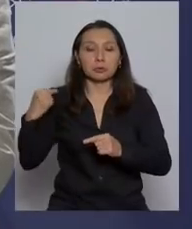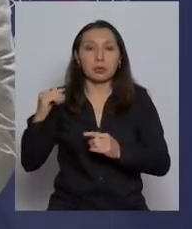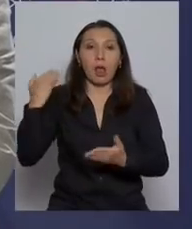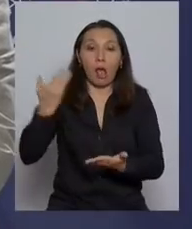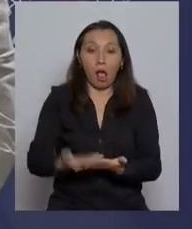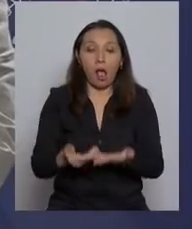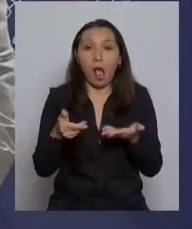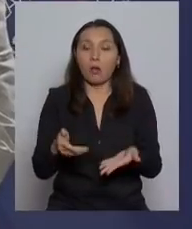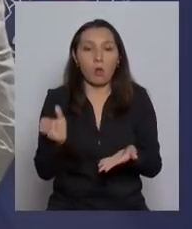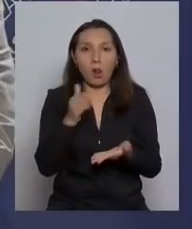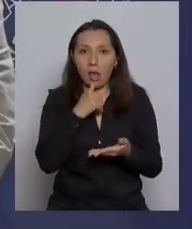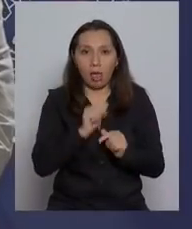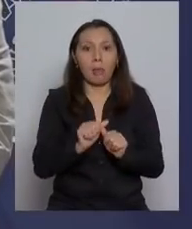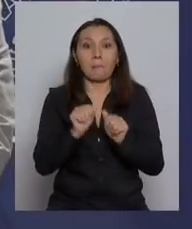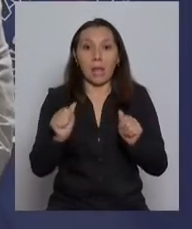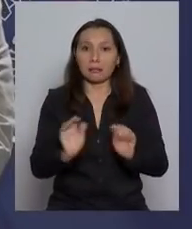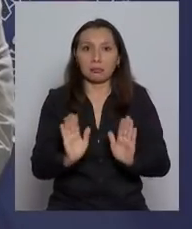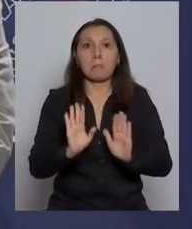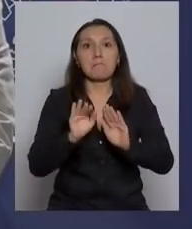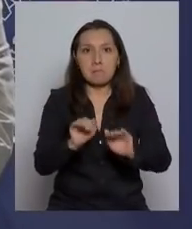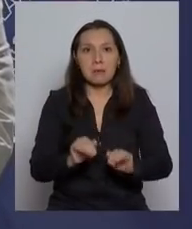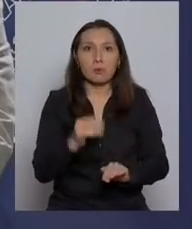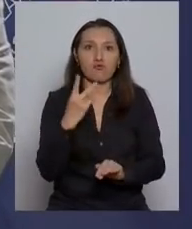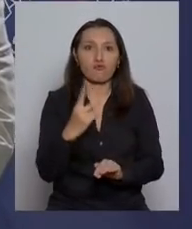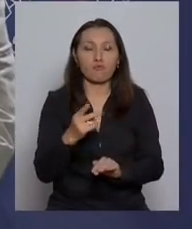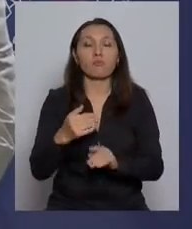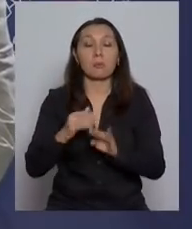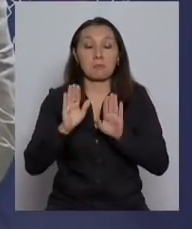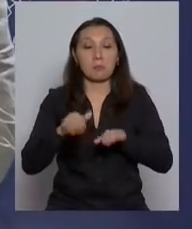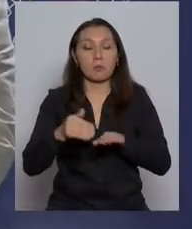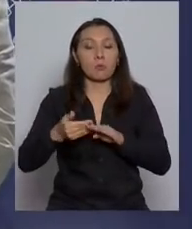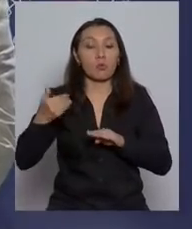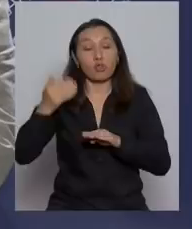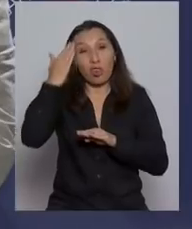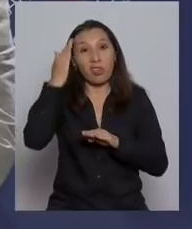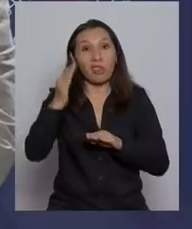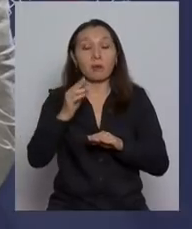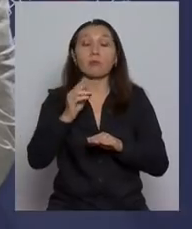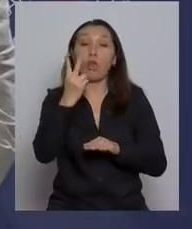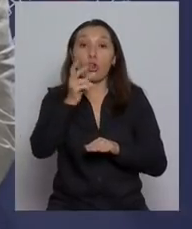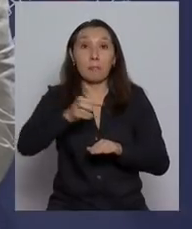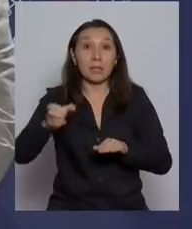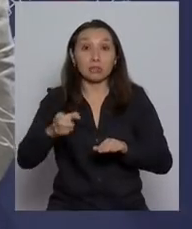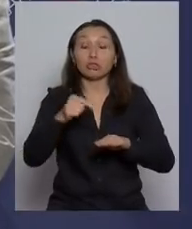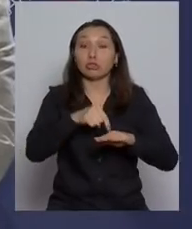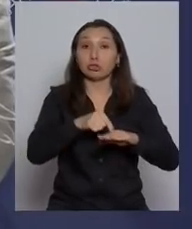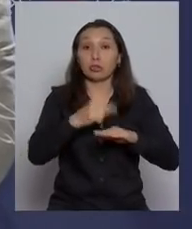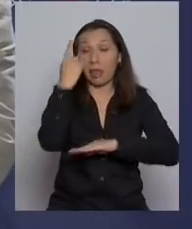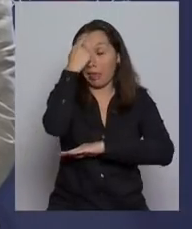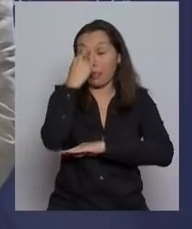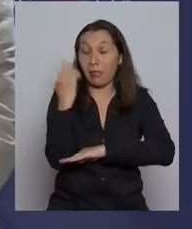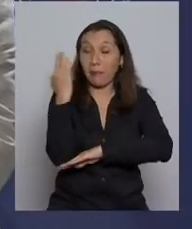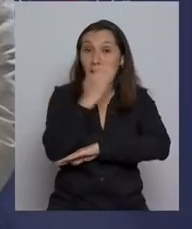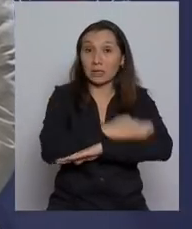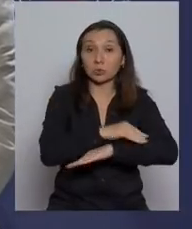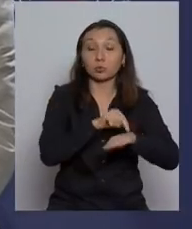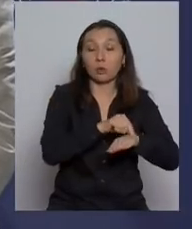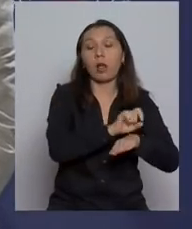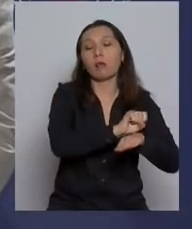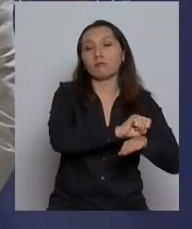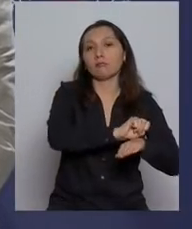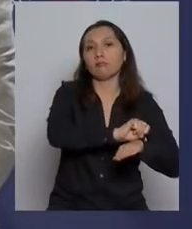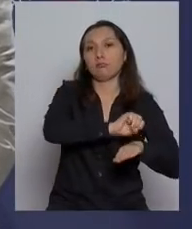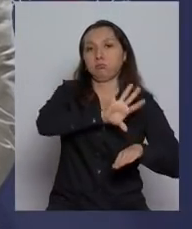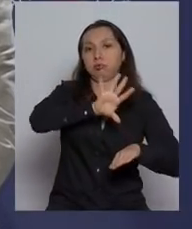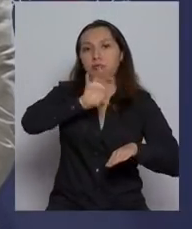el día de hoy no tenemos casos nuevos. Hace unos días se trasladaron dos pacientes desde la isla de Rapa